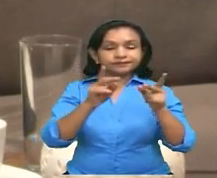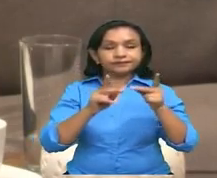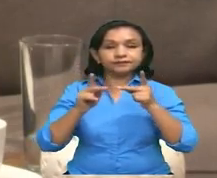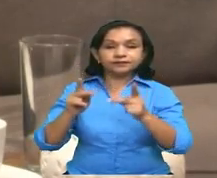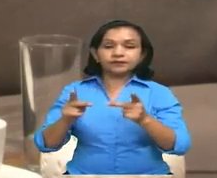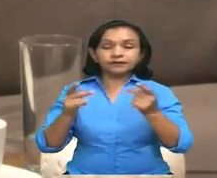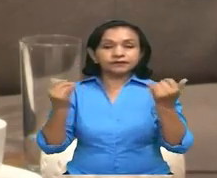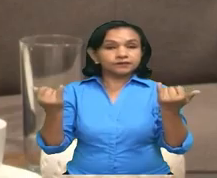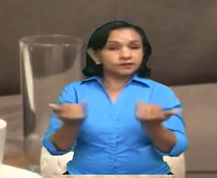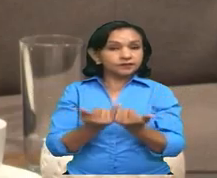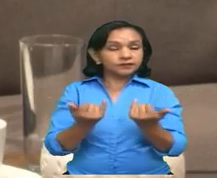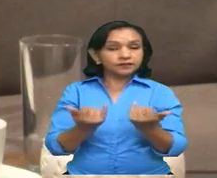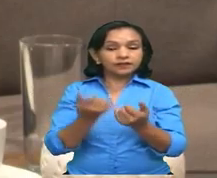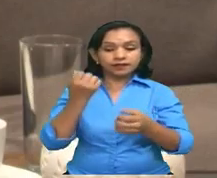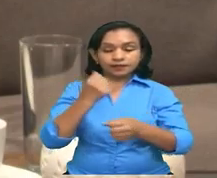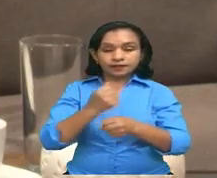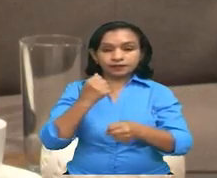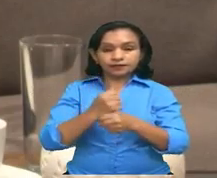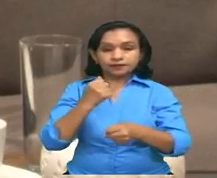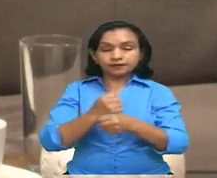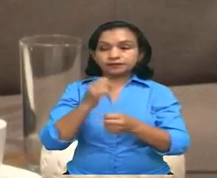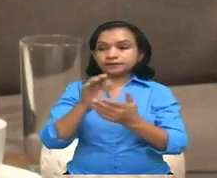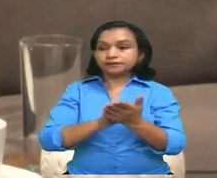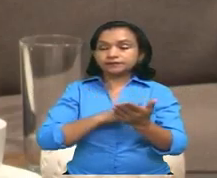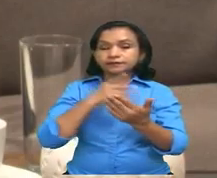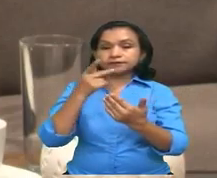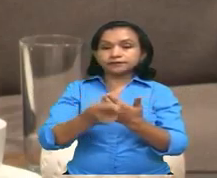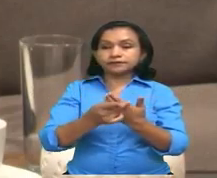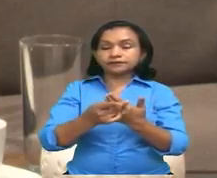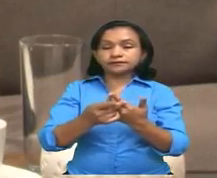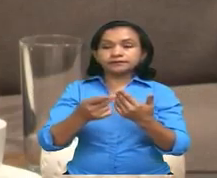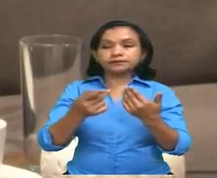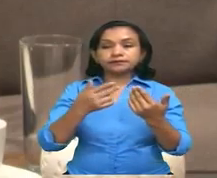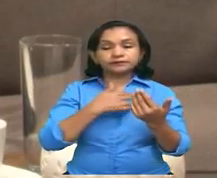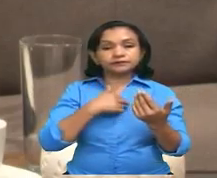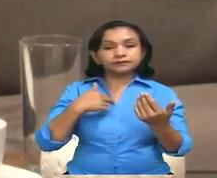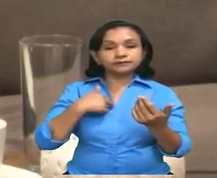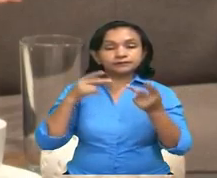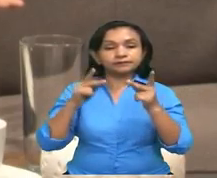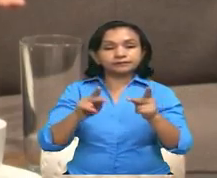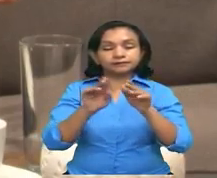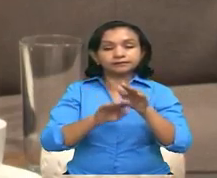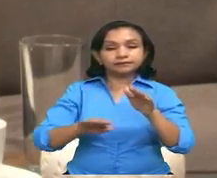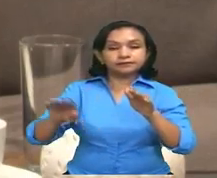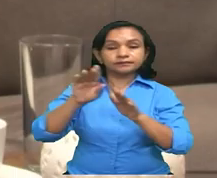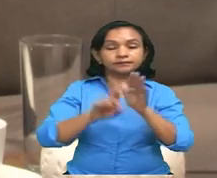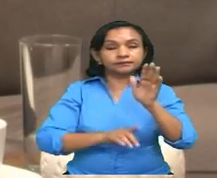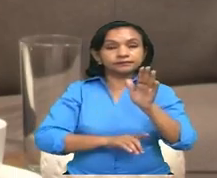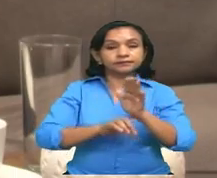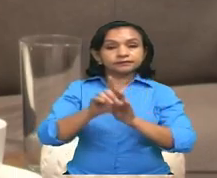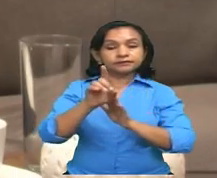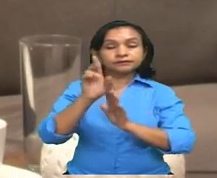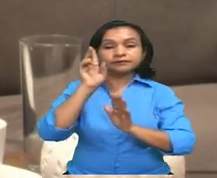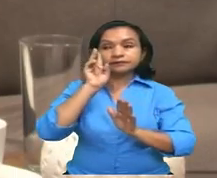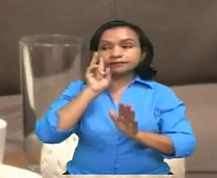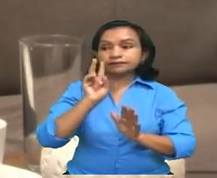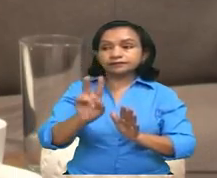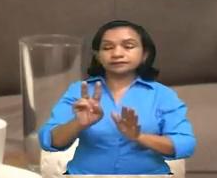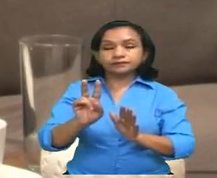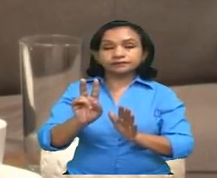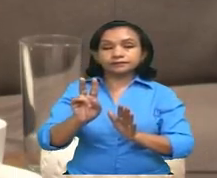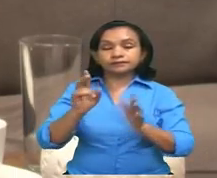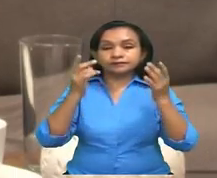la toalla, en donde te hacen un arreglo bonito, entonces ya te sentís, aunque sea un pequeño detalle, como mejor recibido, que se esmeraron